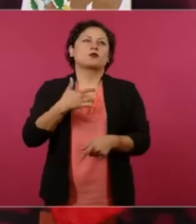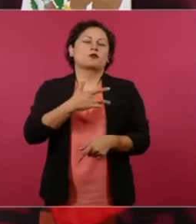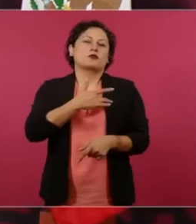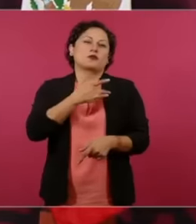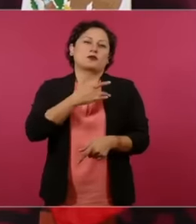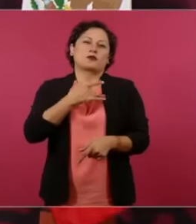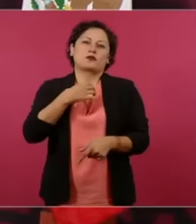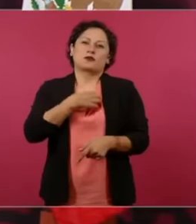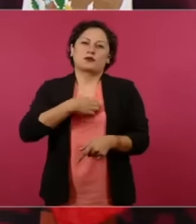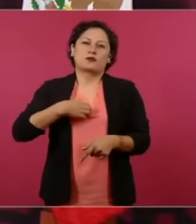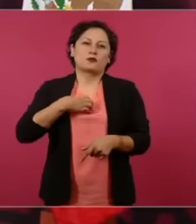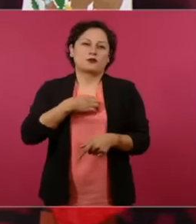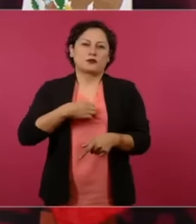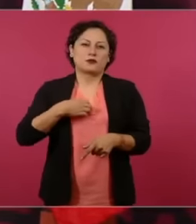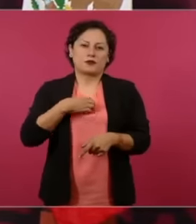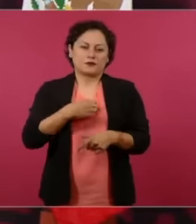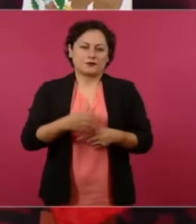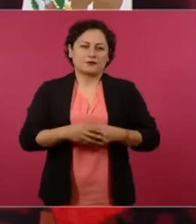encontrado